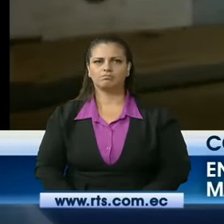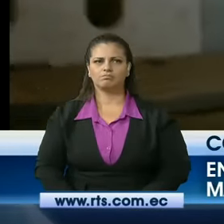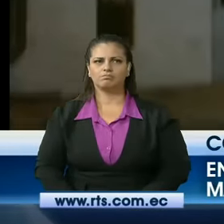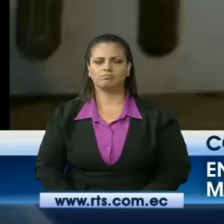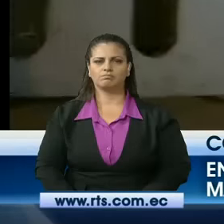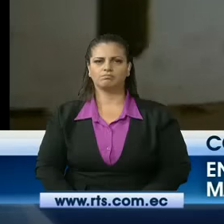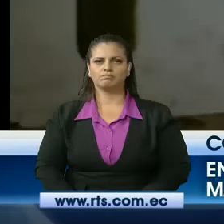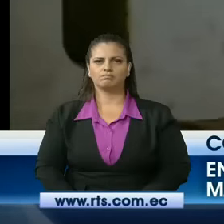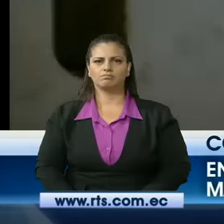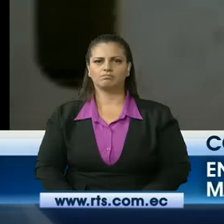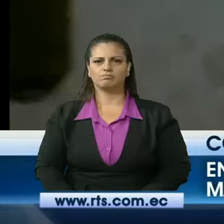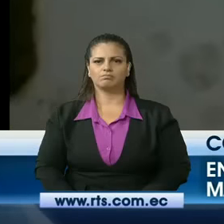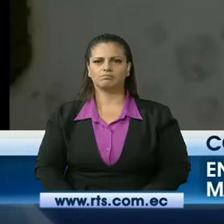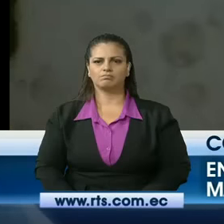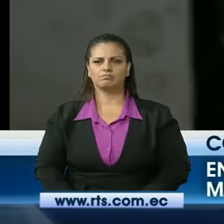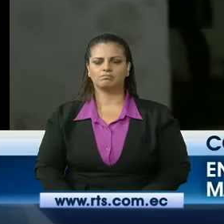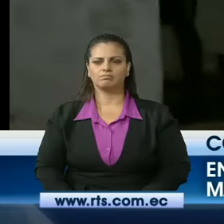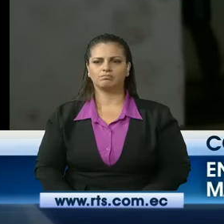¡Ali!